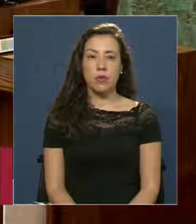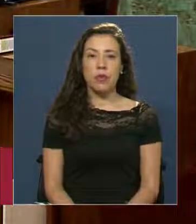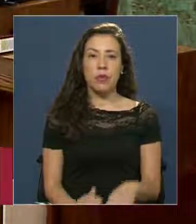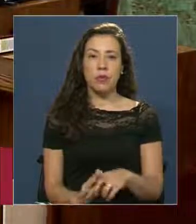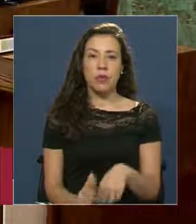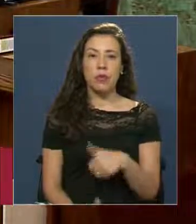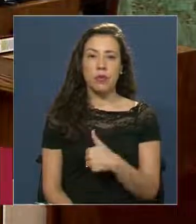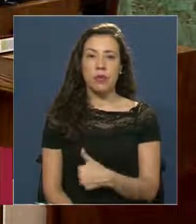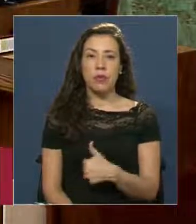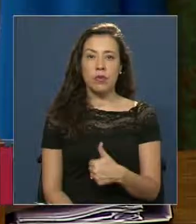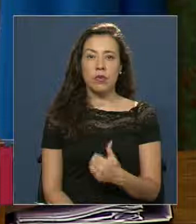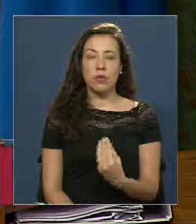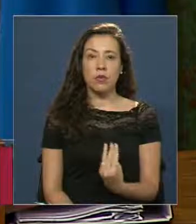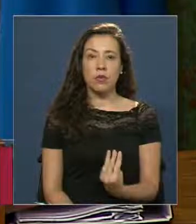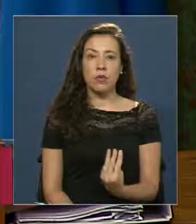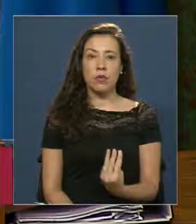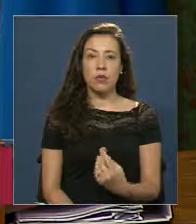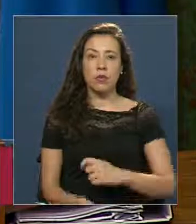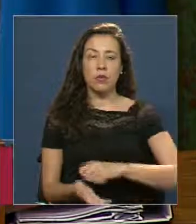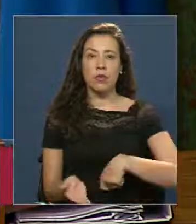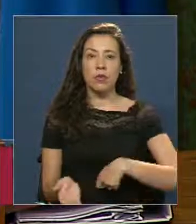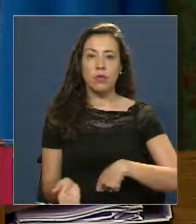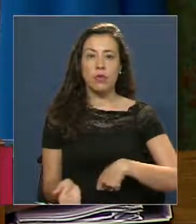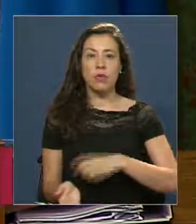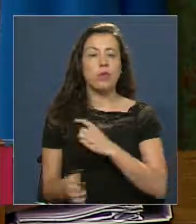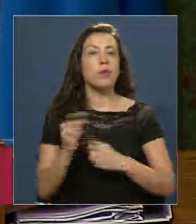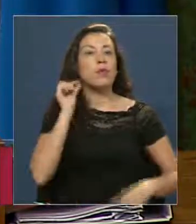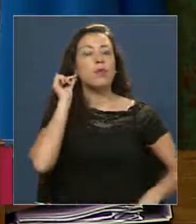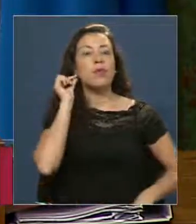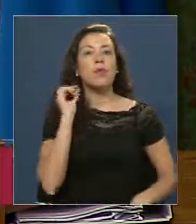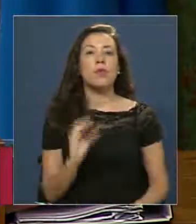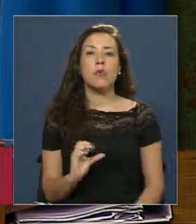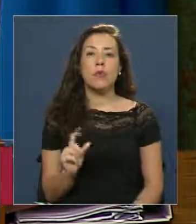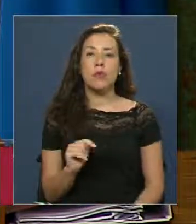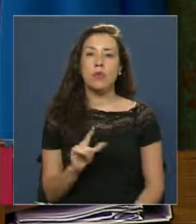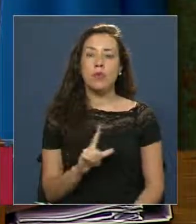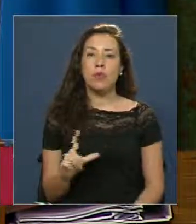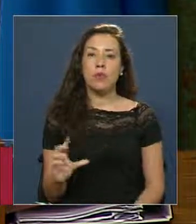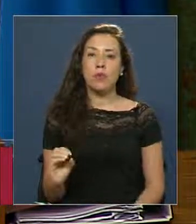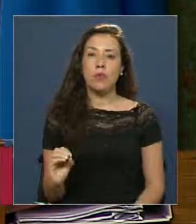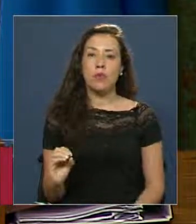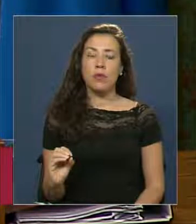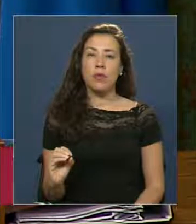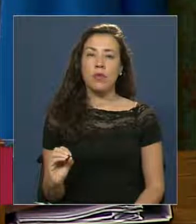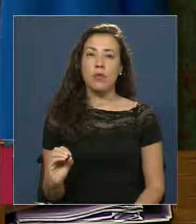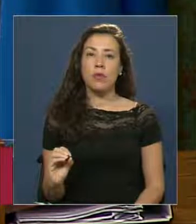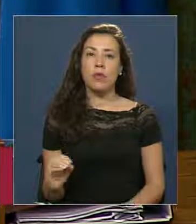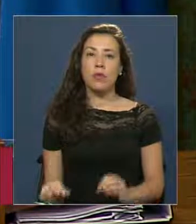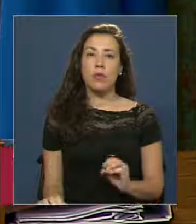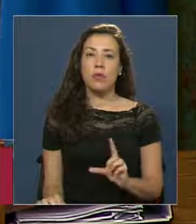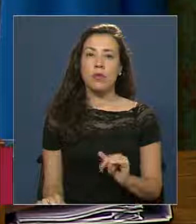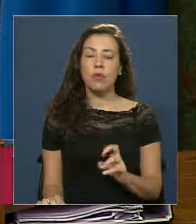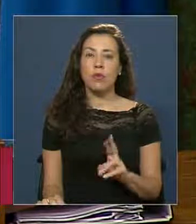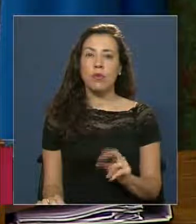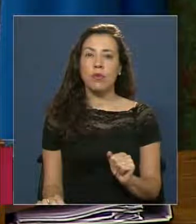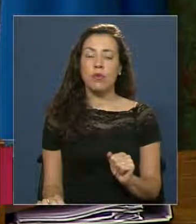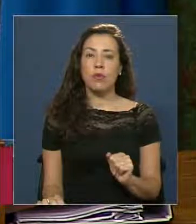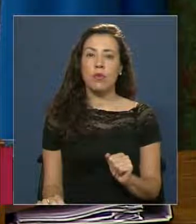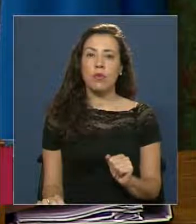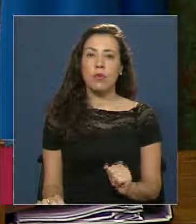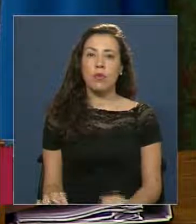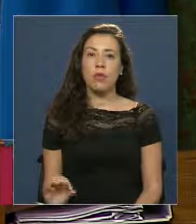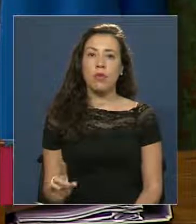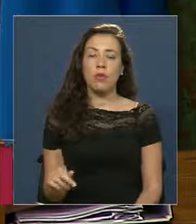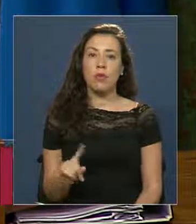número 663 es firmada por la diputada Natalia Castillo, la diputada Erika Olivera, la diputada